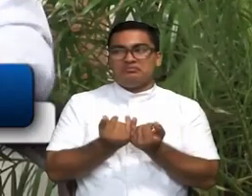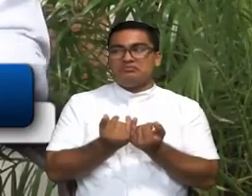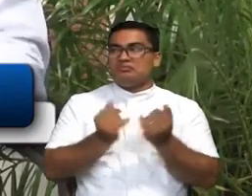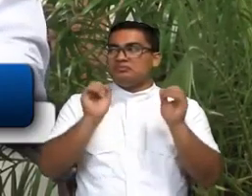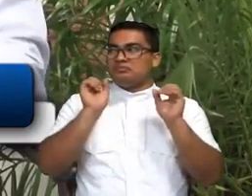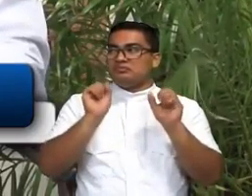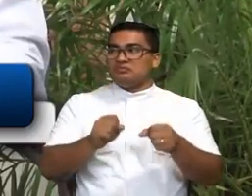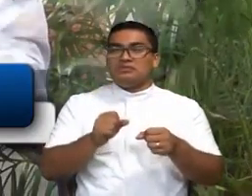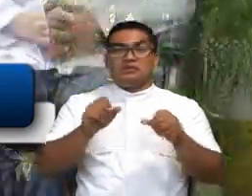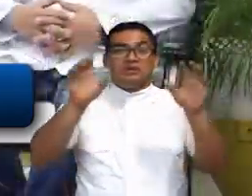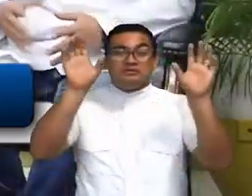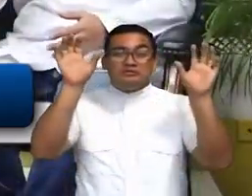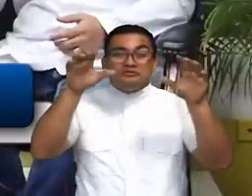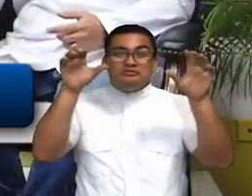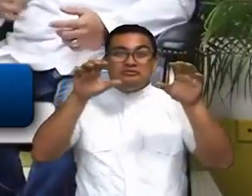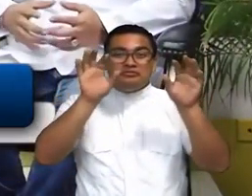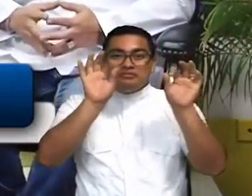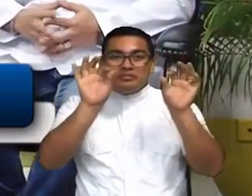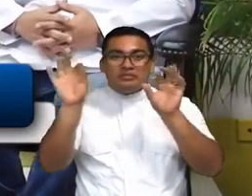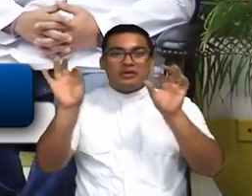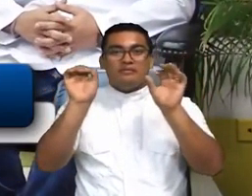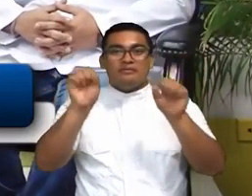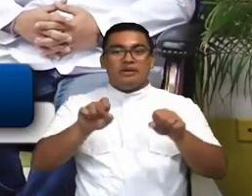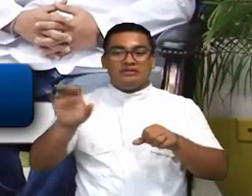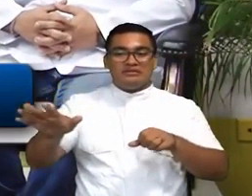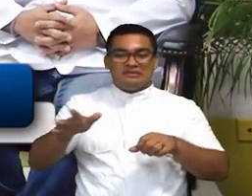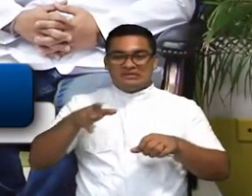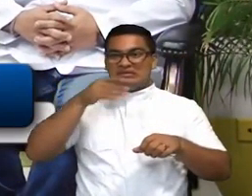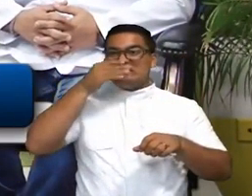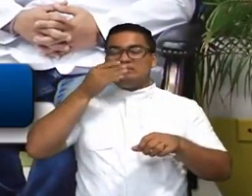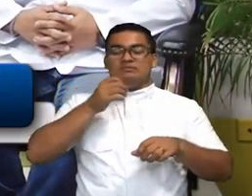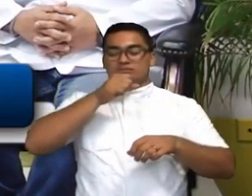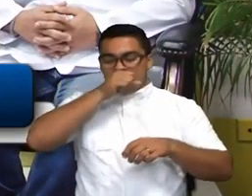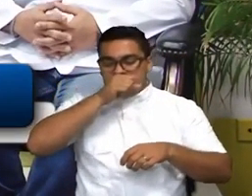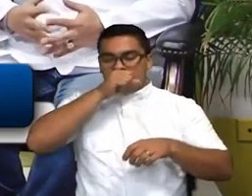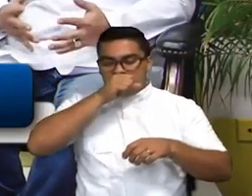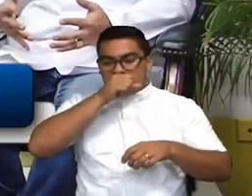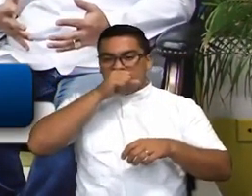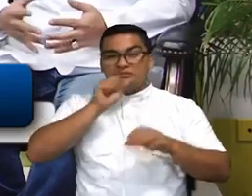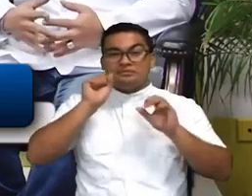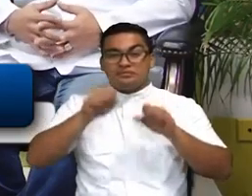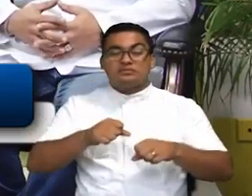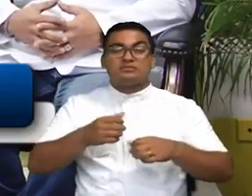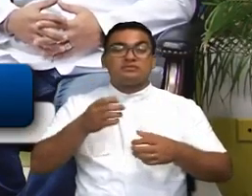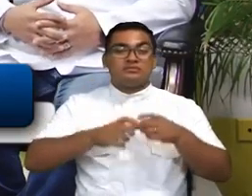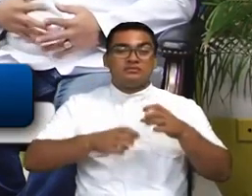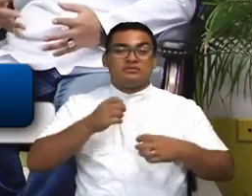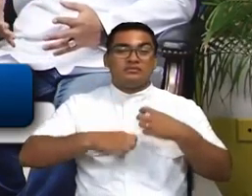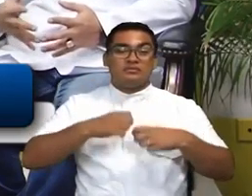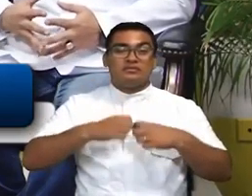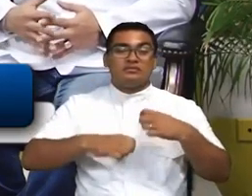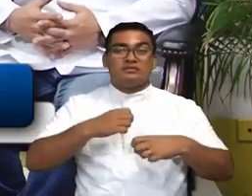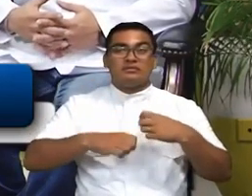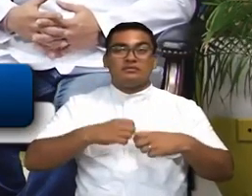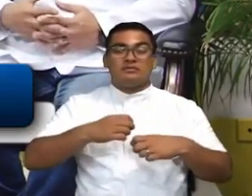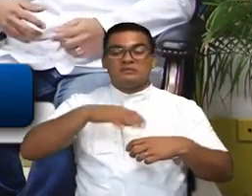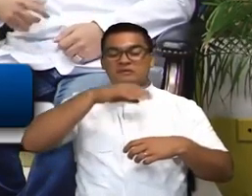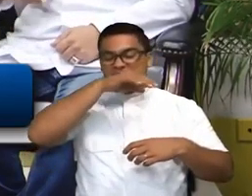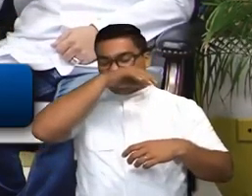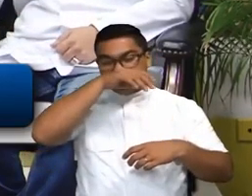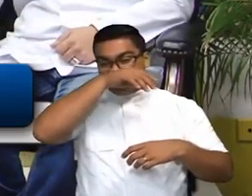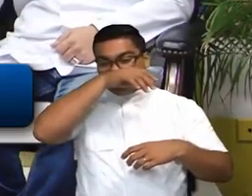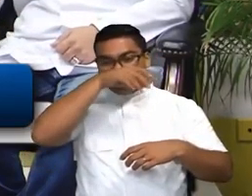una brisita no nos va a hacer nada. Pero esa brisita nos puede afectar y nos puede conllevar a lo que es una simple gripe. De la simple gripe se nos puede